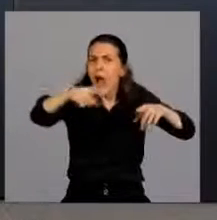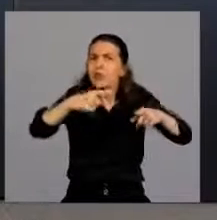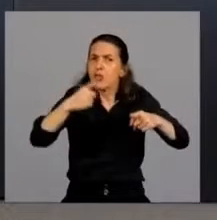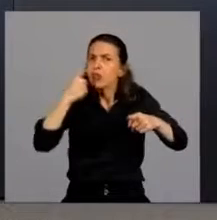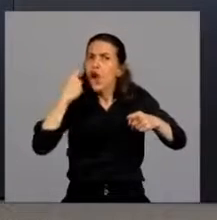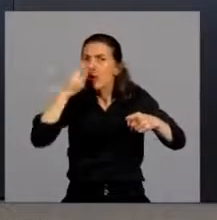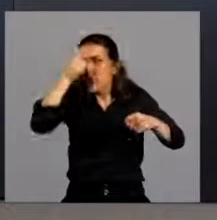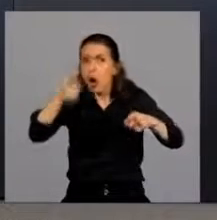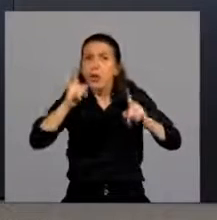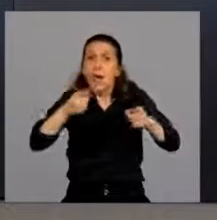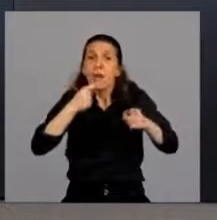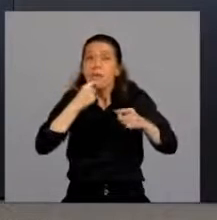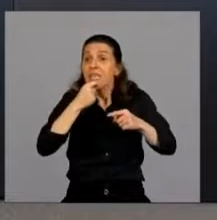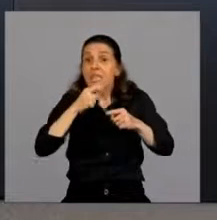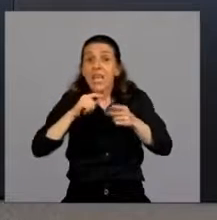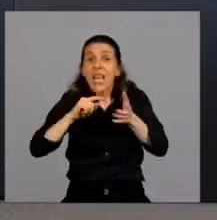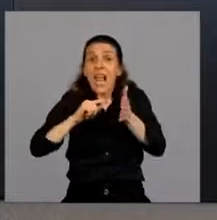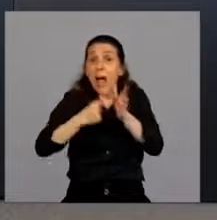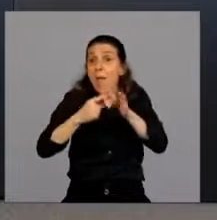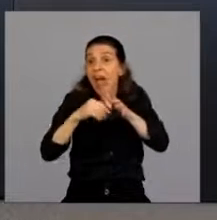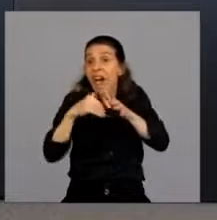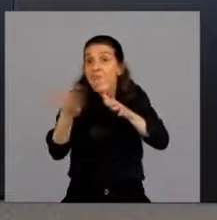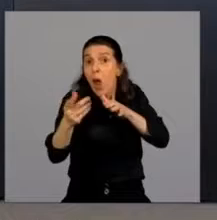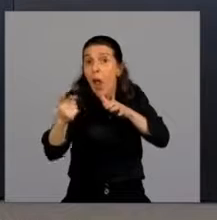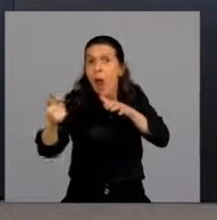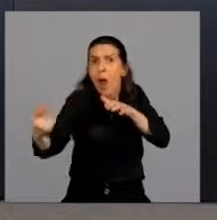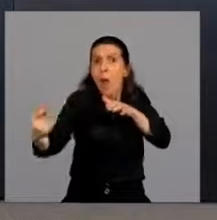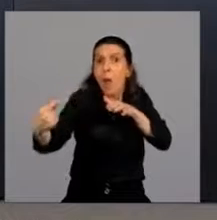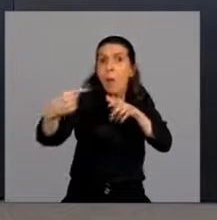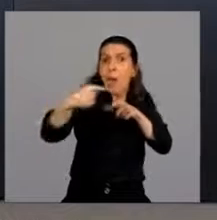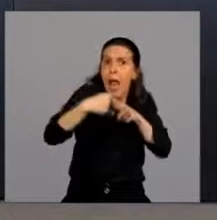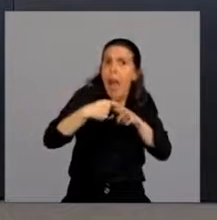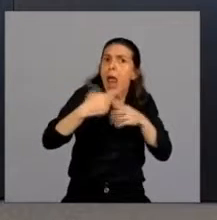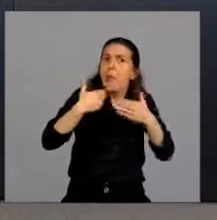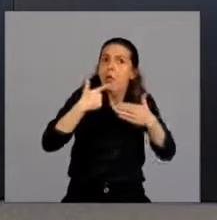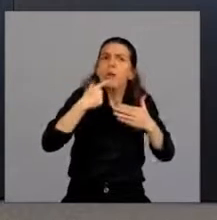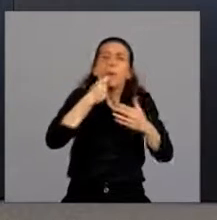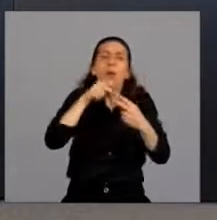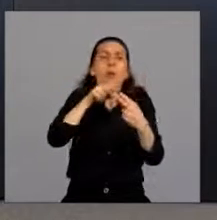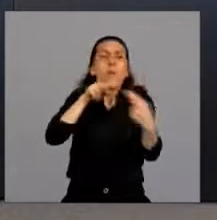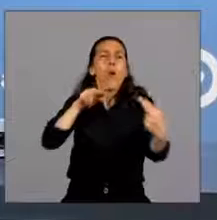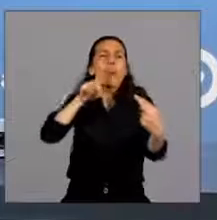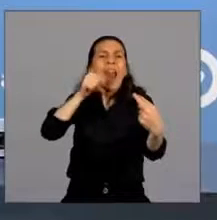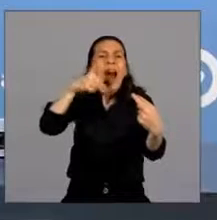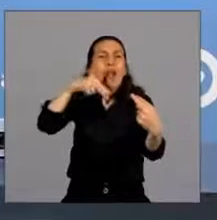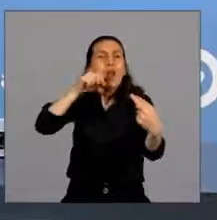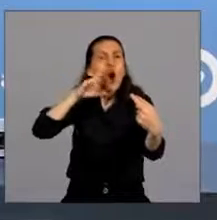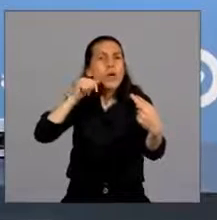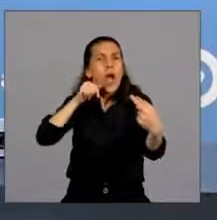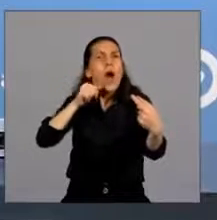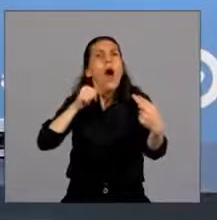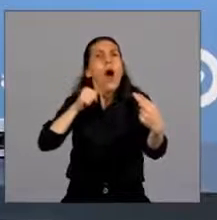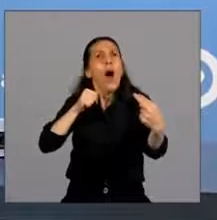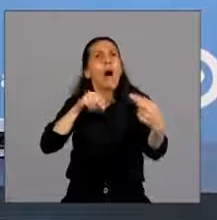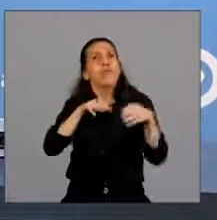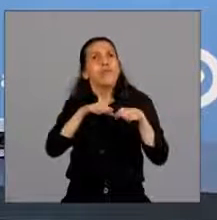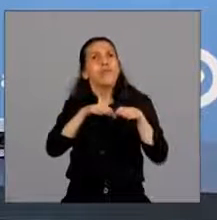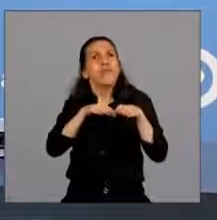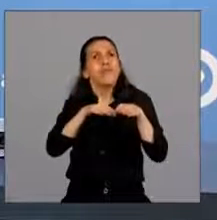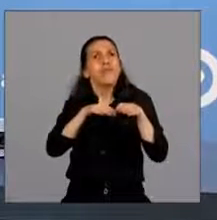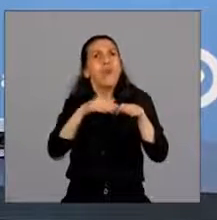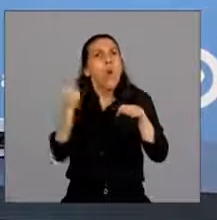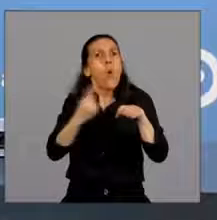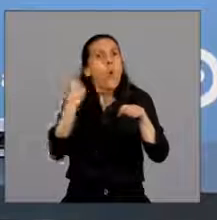que entrar a la ciudad va a llevarle tiempo. Hoy me decían que Puente La Noria podía estar más de una hora para entrar, pero vamos a controlarlo porque